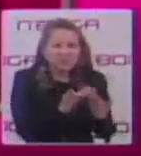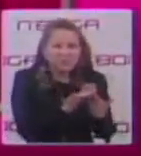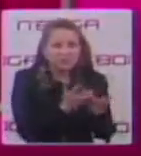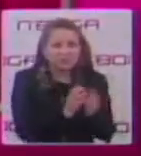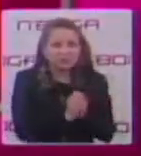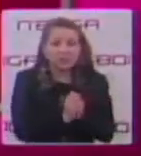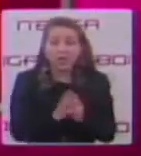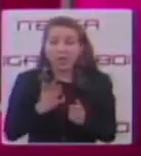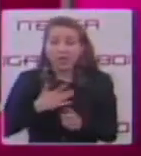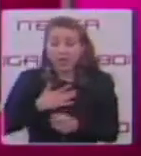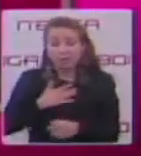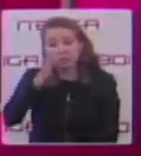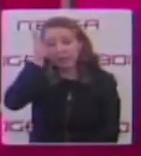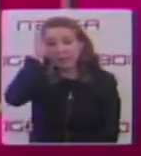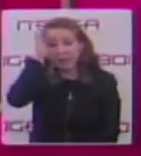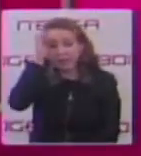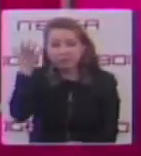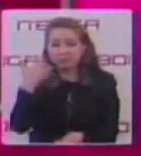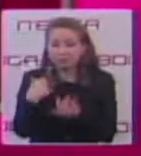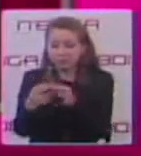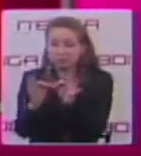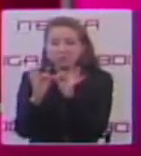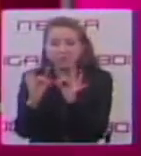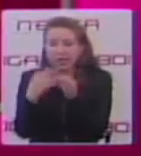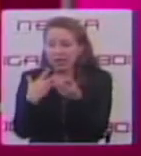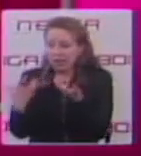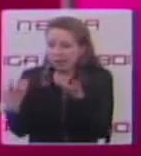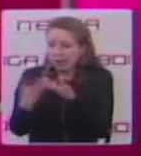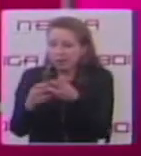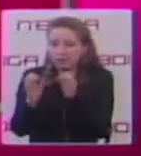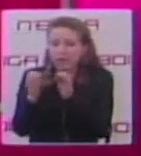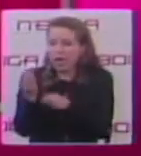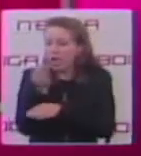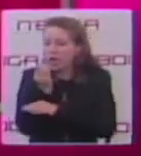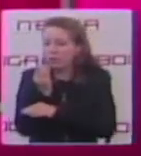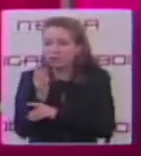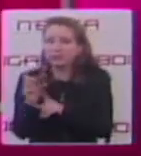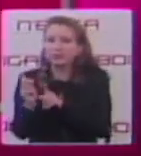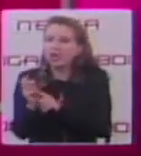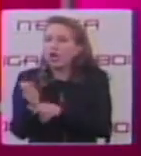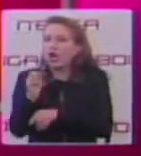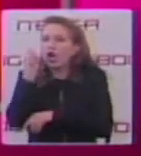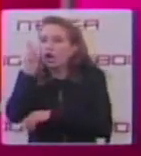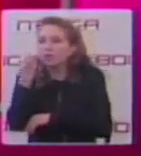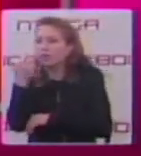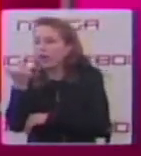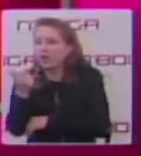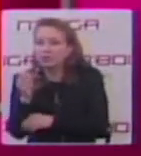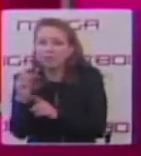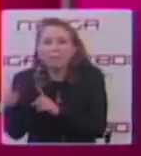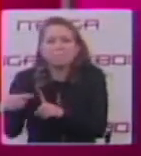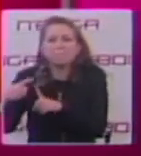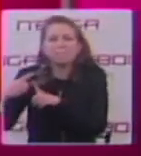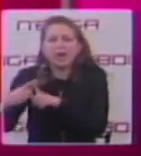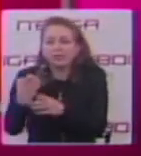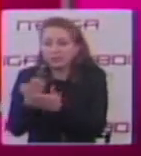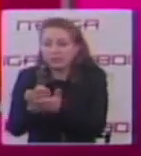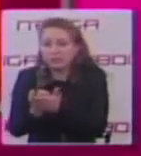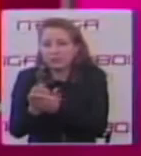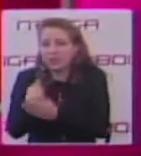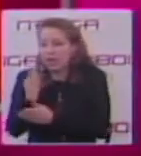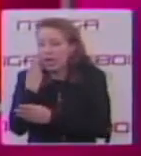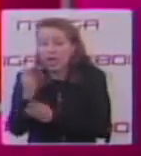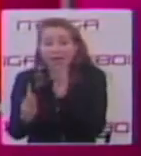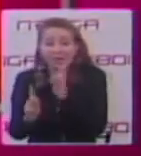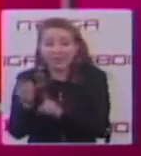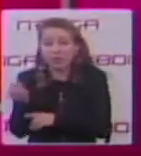que es un buen complemento y que da una alternativa adicional a los consumidores. Vemos que la comida